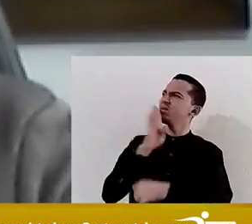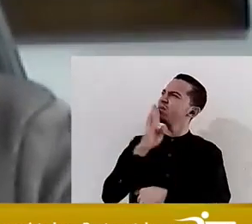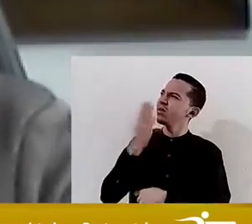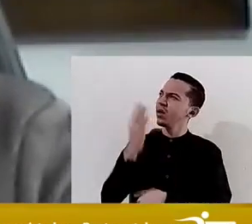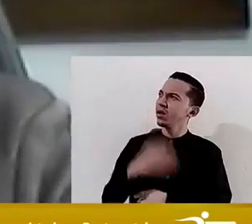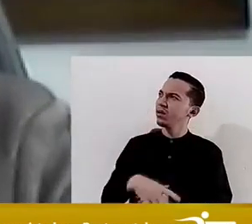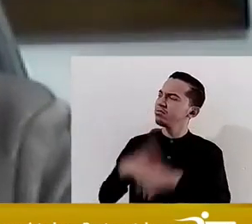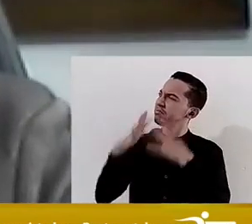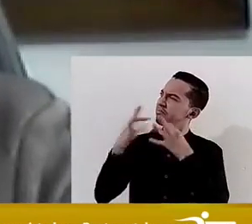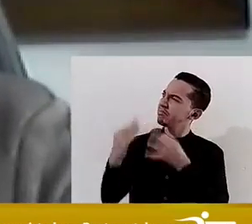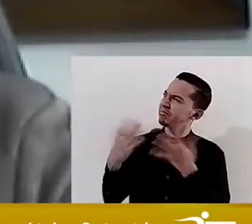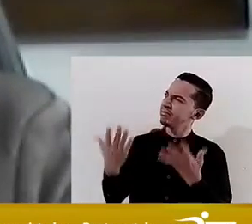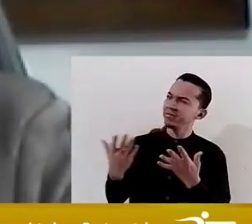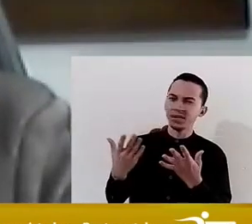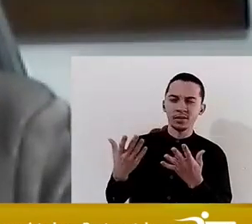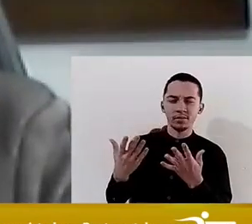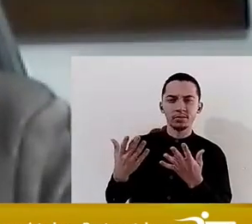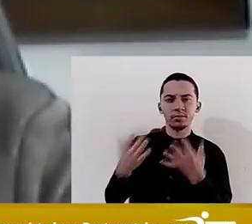creído.